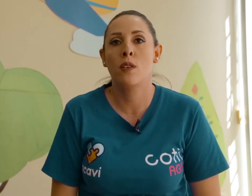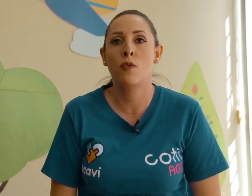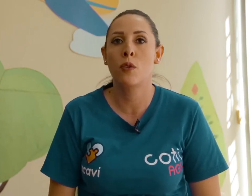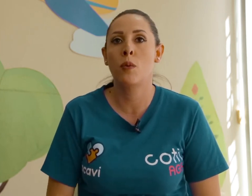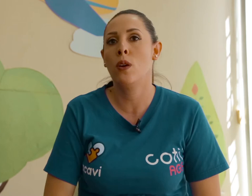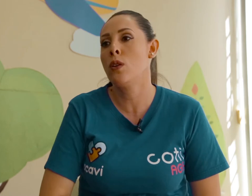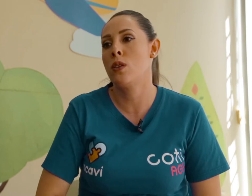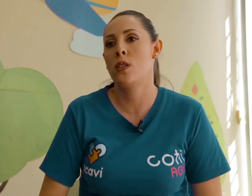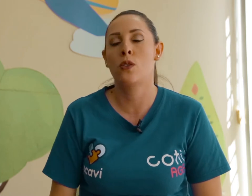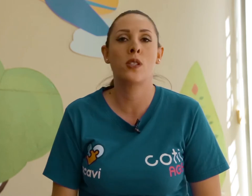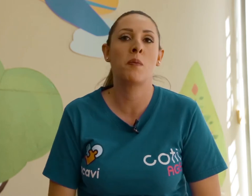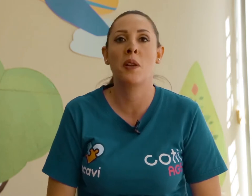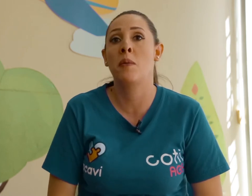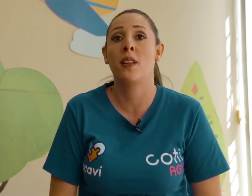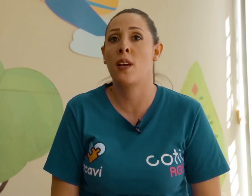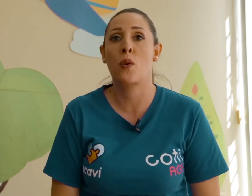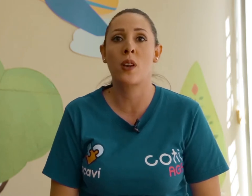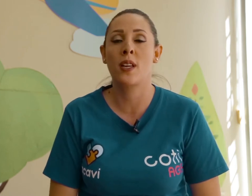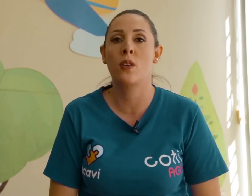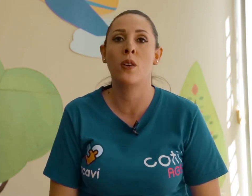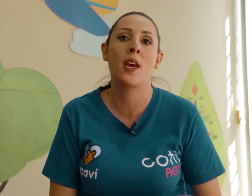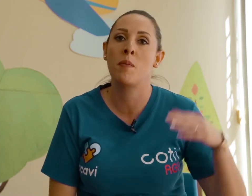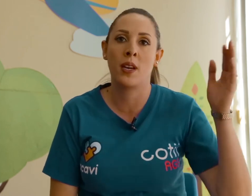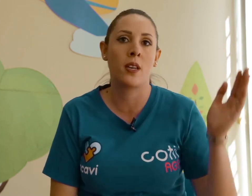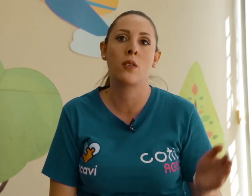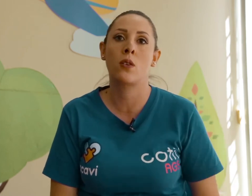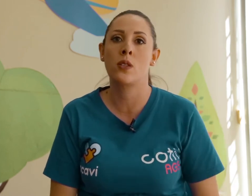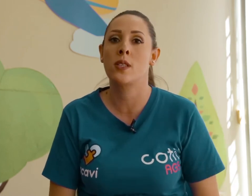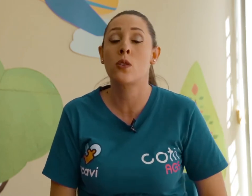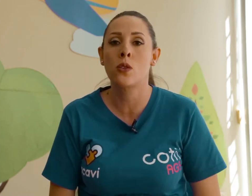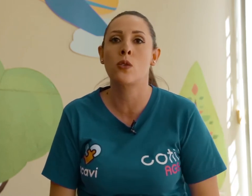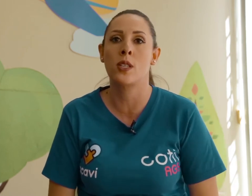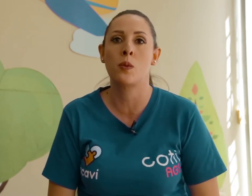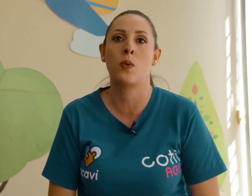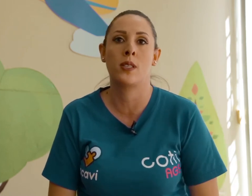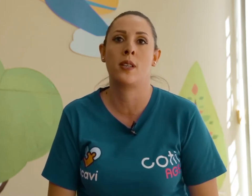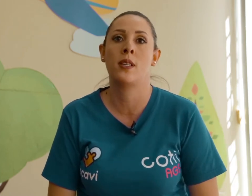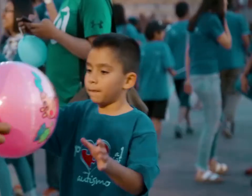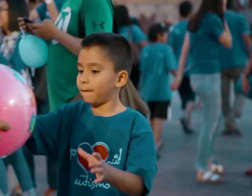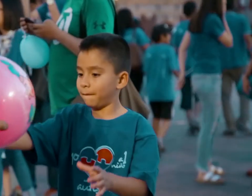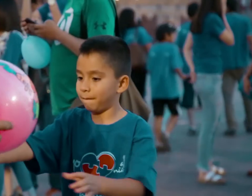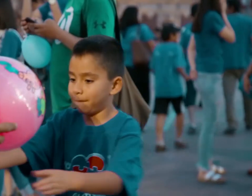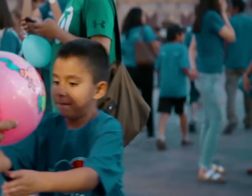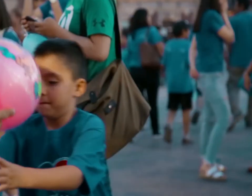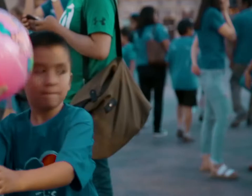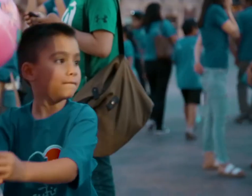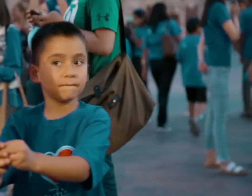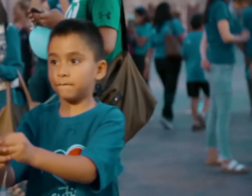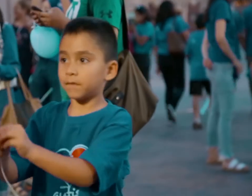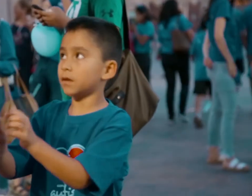estadio de fútbol donde estoy simplemente corriendo e imagino cosas son sus respuestas